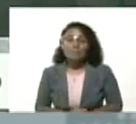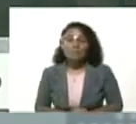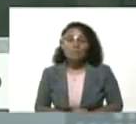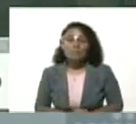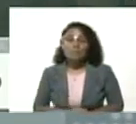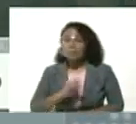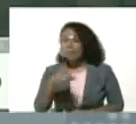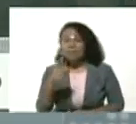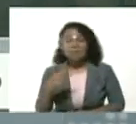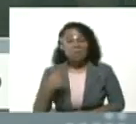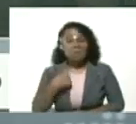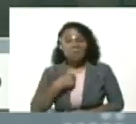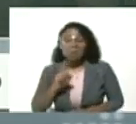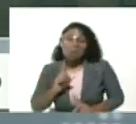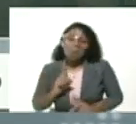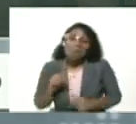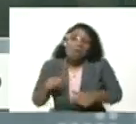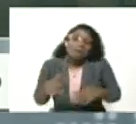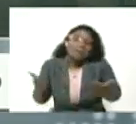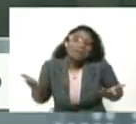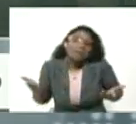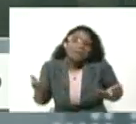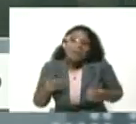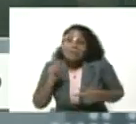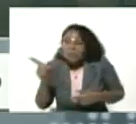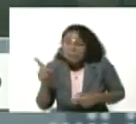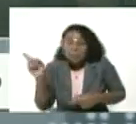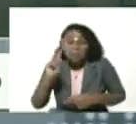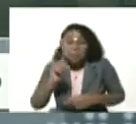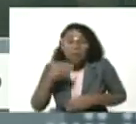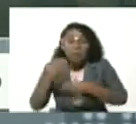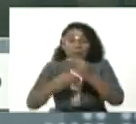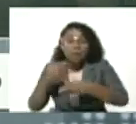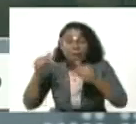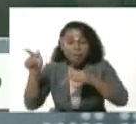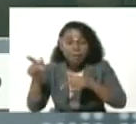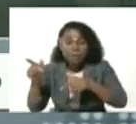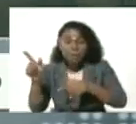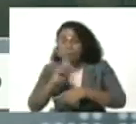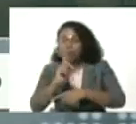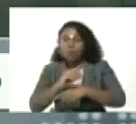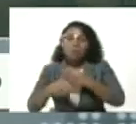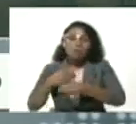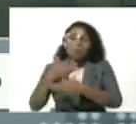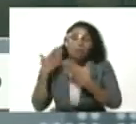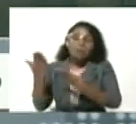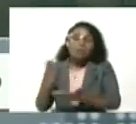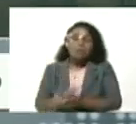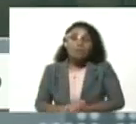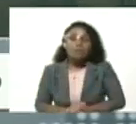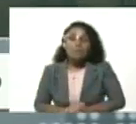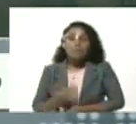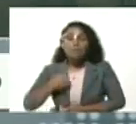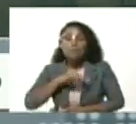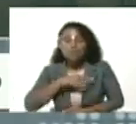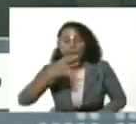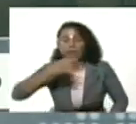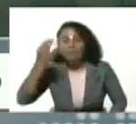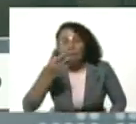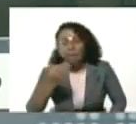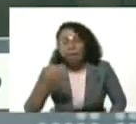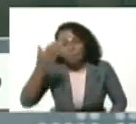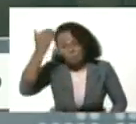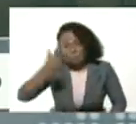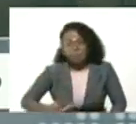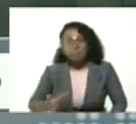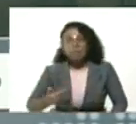Si no, yo no estuviera aquí. Si eso no existiera, no estuviéramos aquí. No existiéramos. Somos de verdad, lo